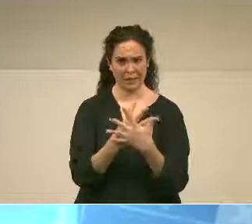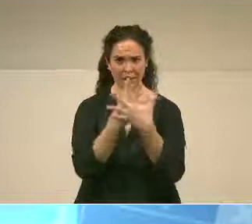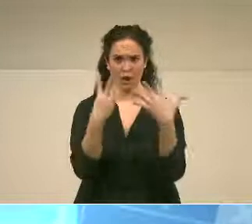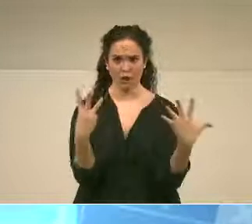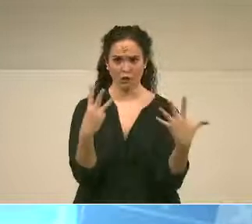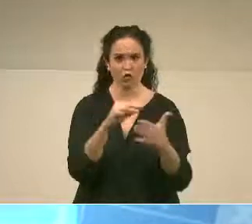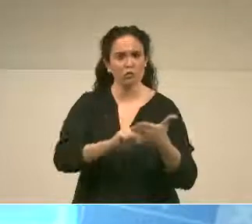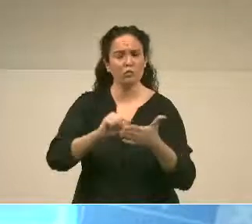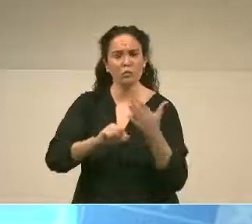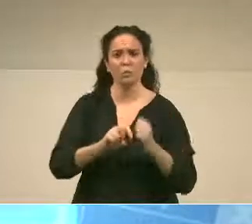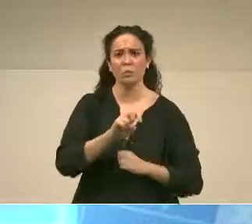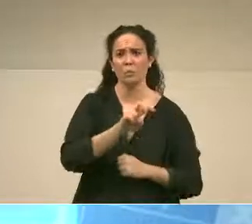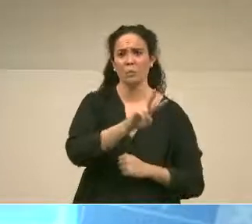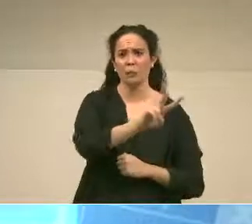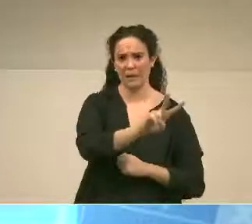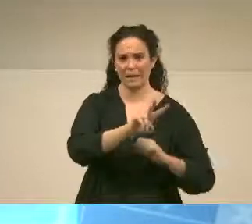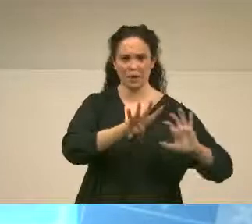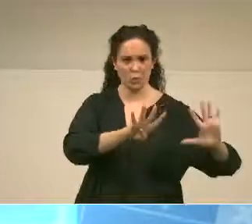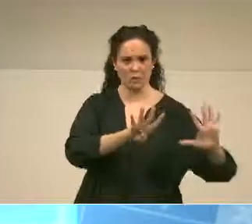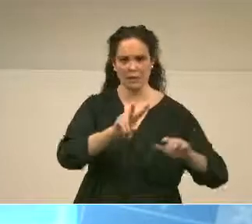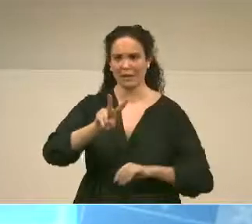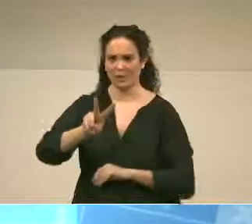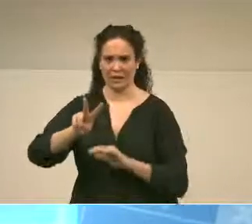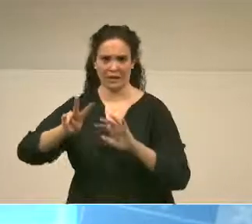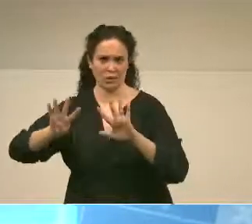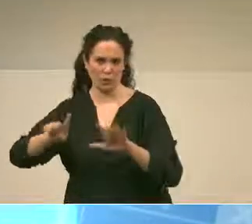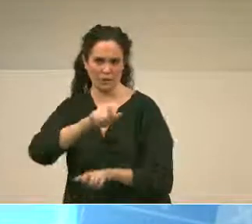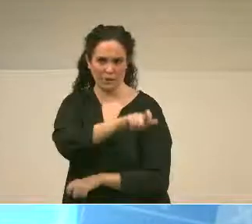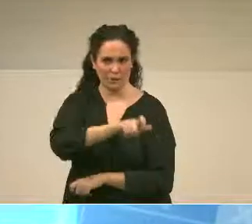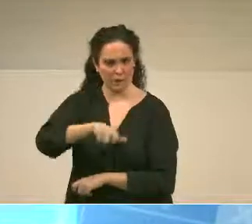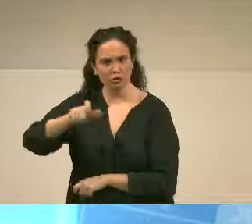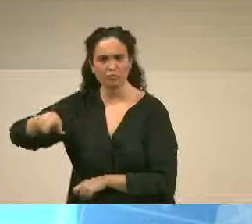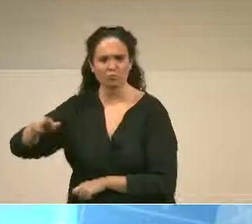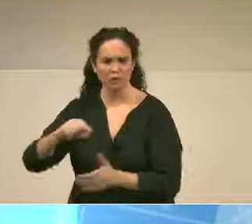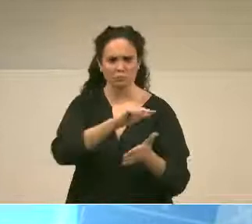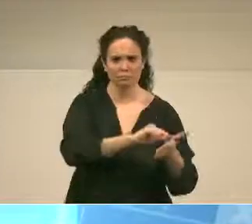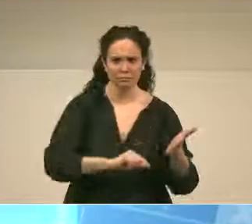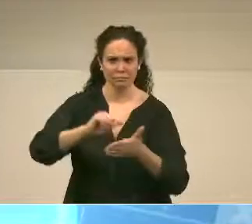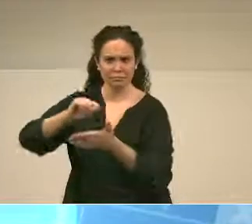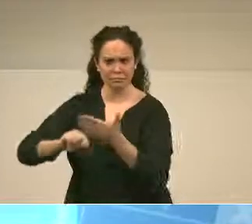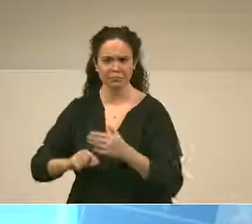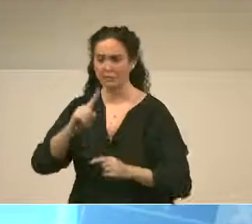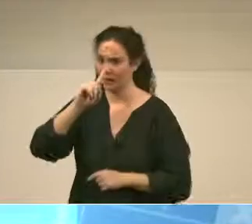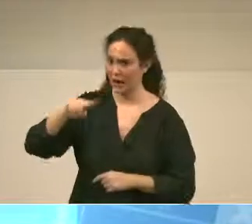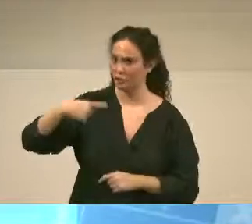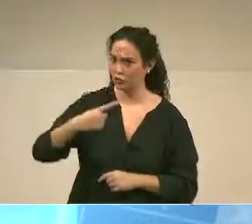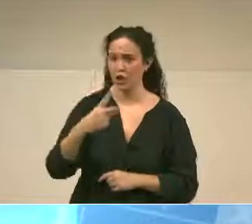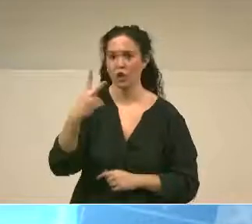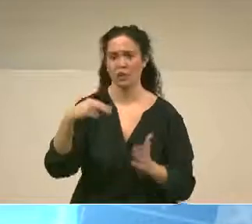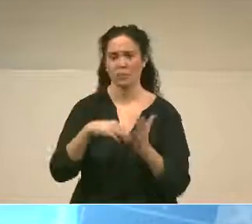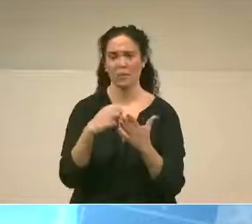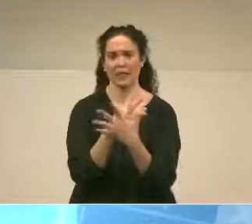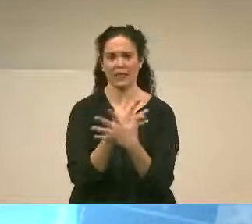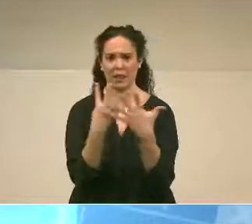contrataron 29 personas en cada una de las dos modalidades. En el año 2019 pasaron a contratarse 40